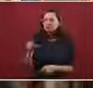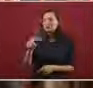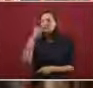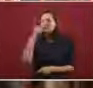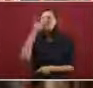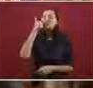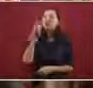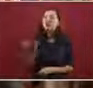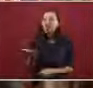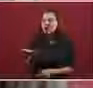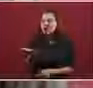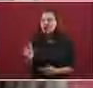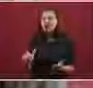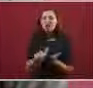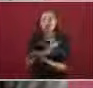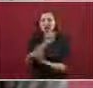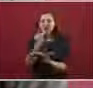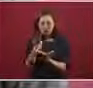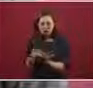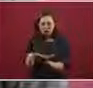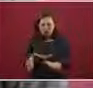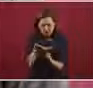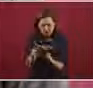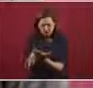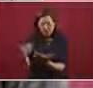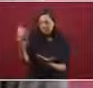popular, a las leyes.